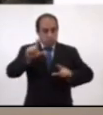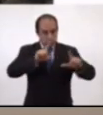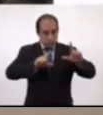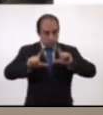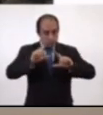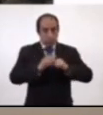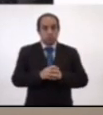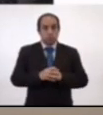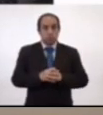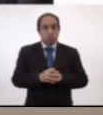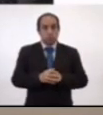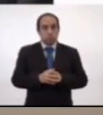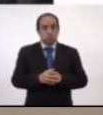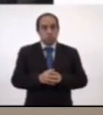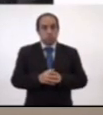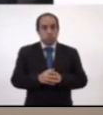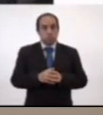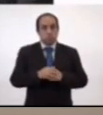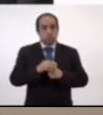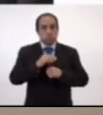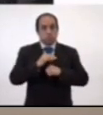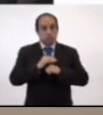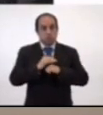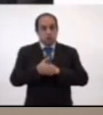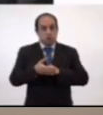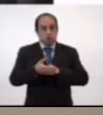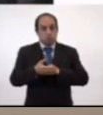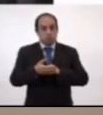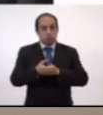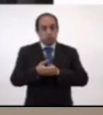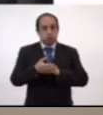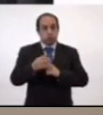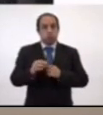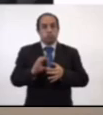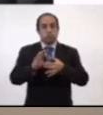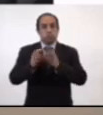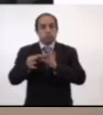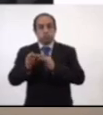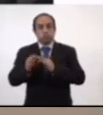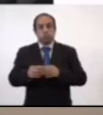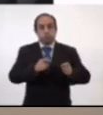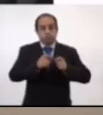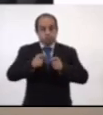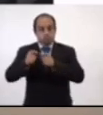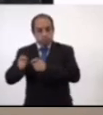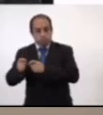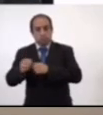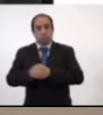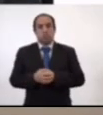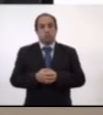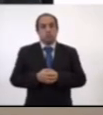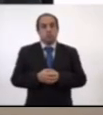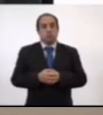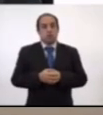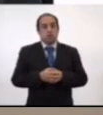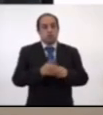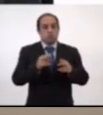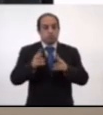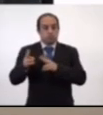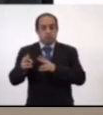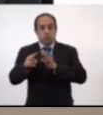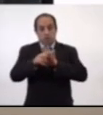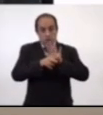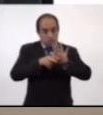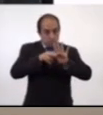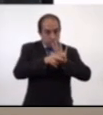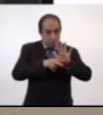laboratorio, concluyendo así la cadena de custodia. El desembalaje de cada muestra fue videograbada